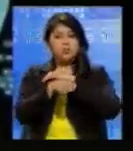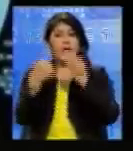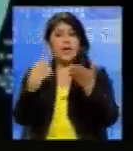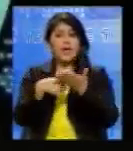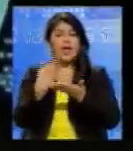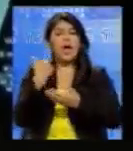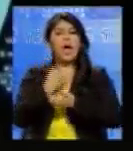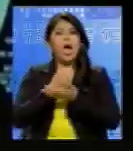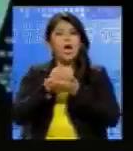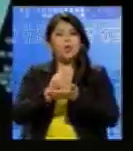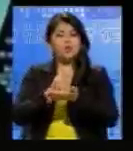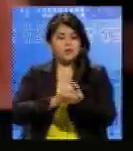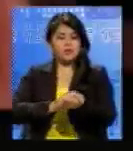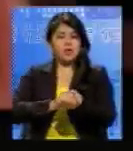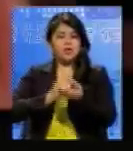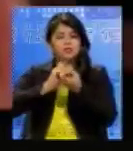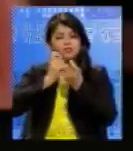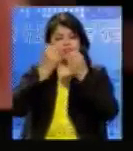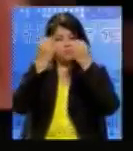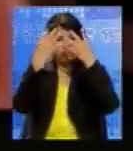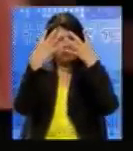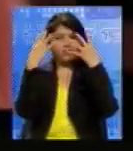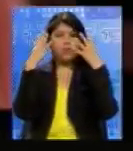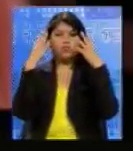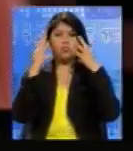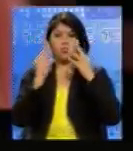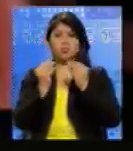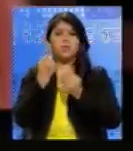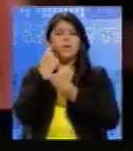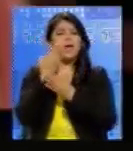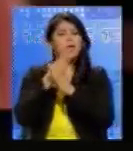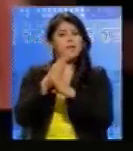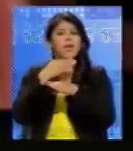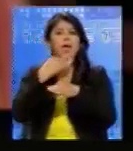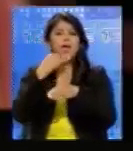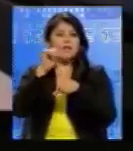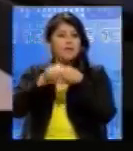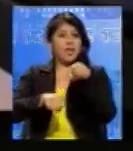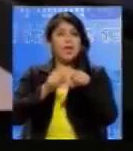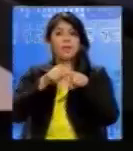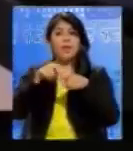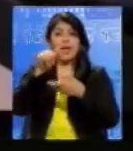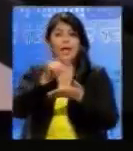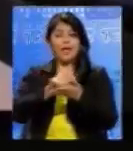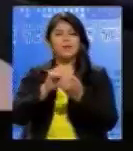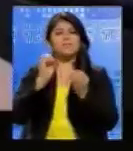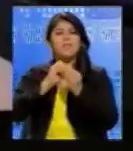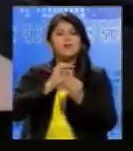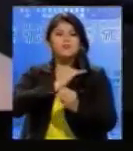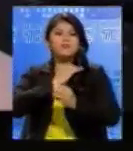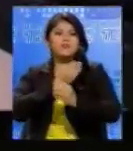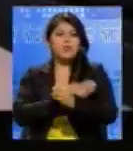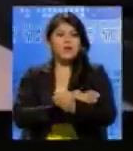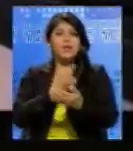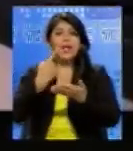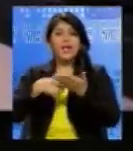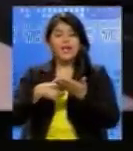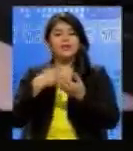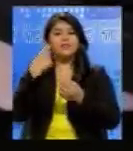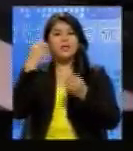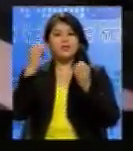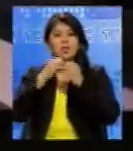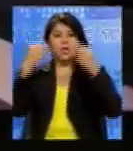que interrumpe el fluido sanguíneo en arterias lesionadas, evitando su ruptura. A este se lo fortalece posteriormente con sesiones